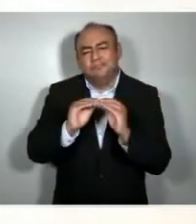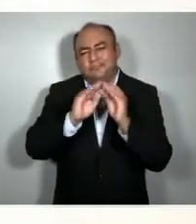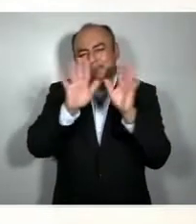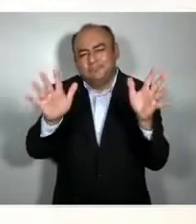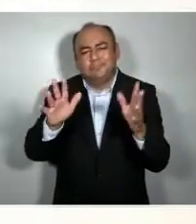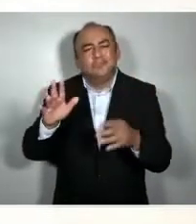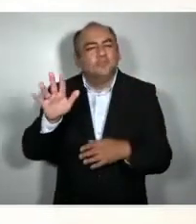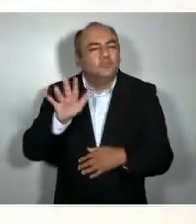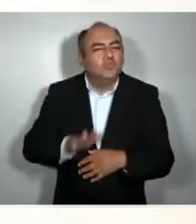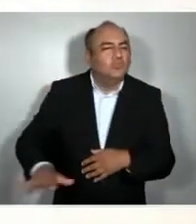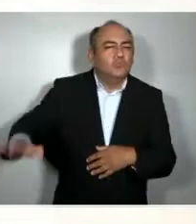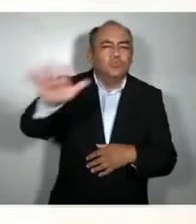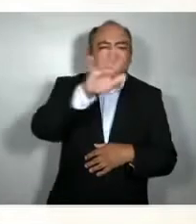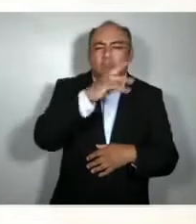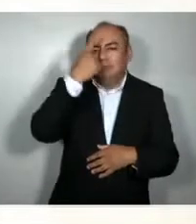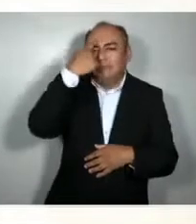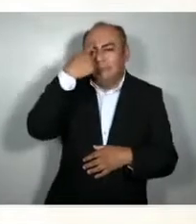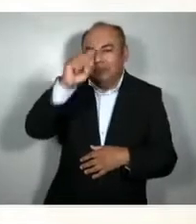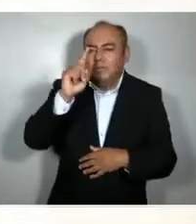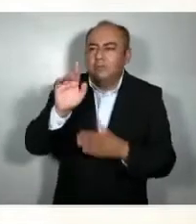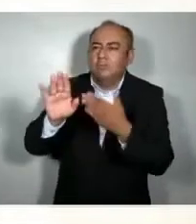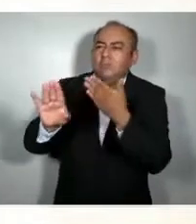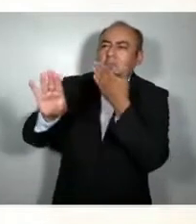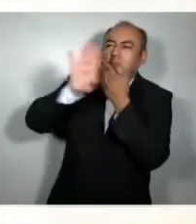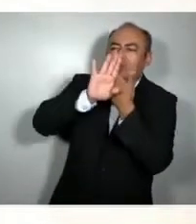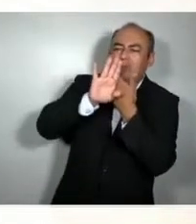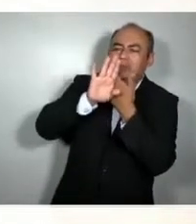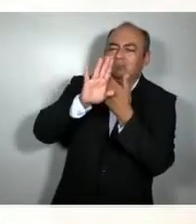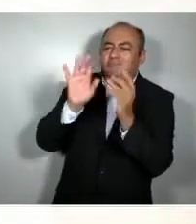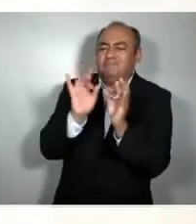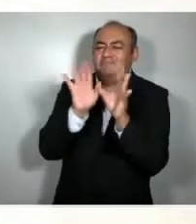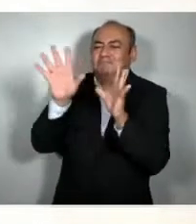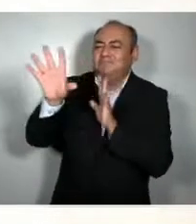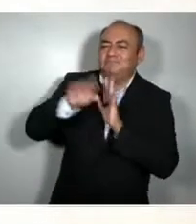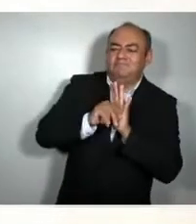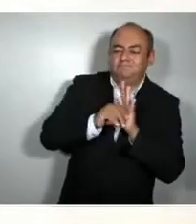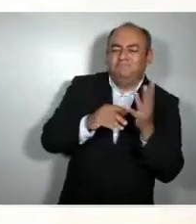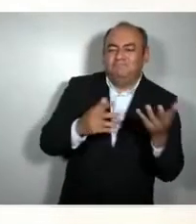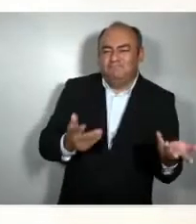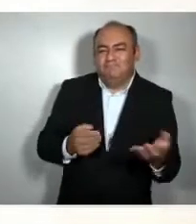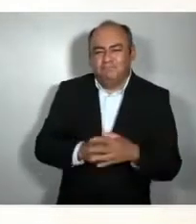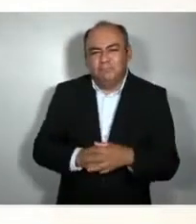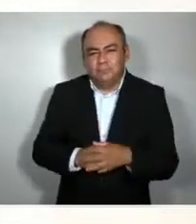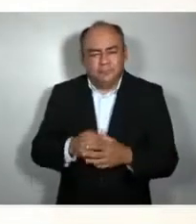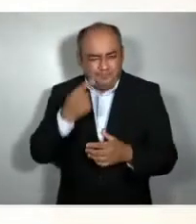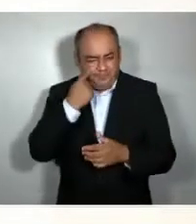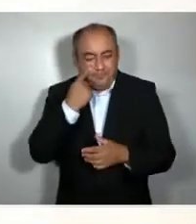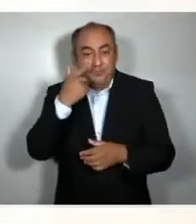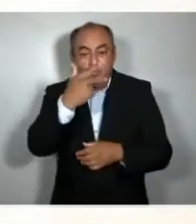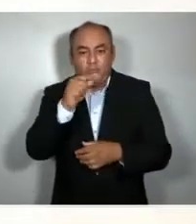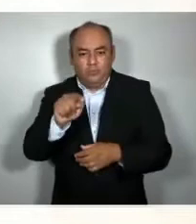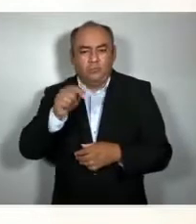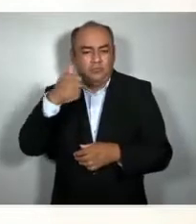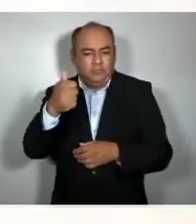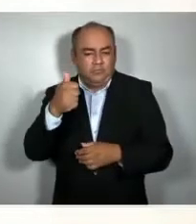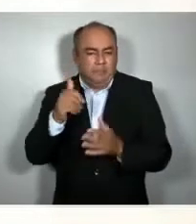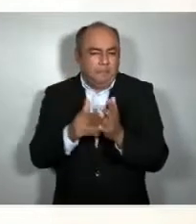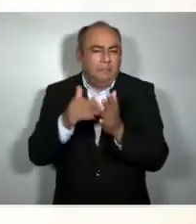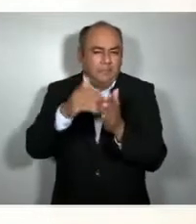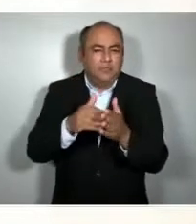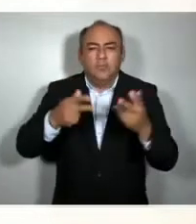que estamos expuestos. Por mencionar algunos datos, 8.6 millones de